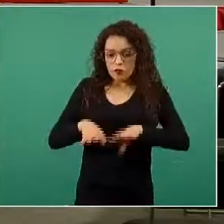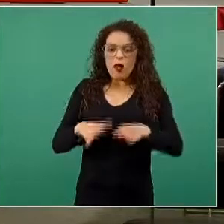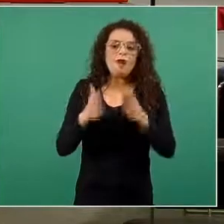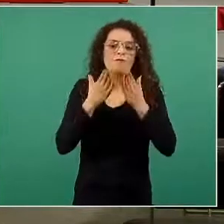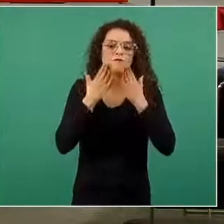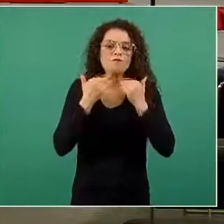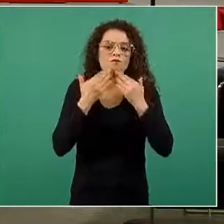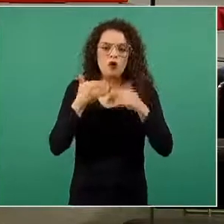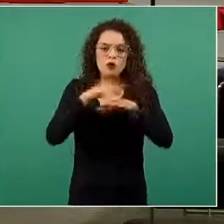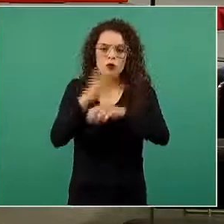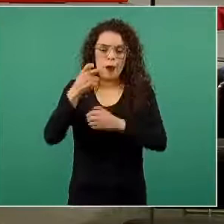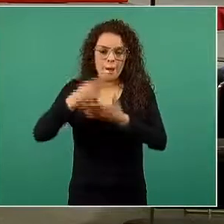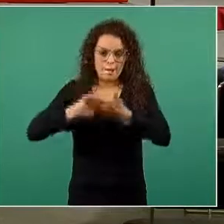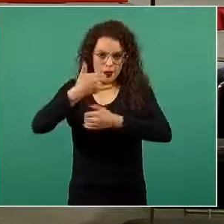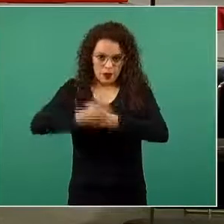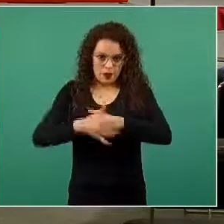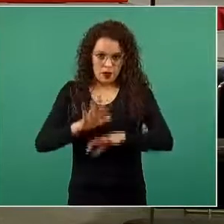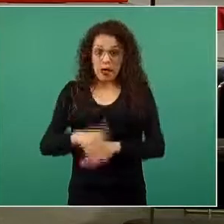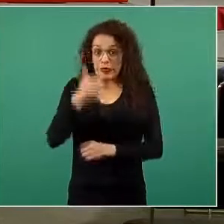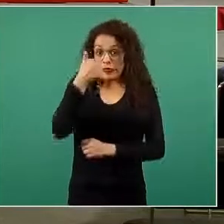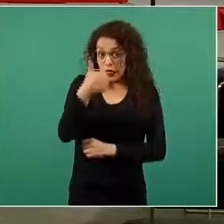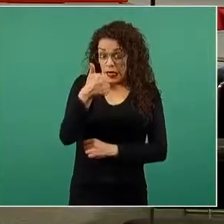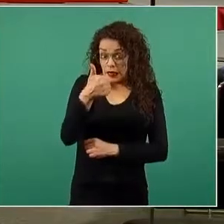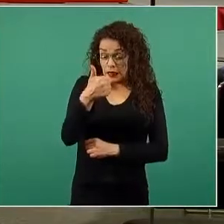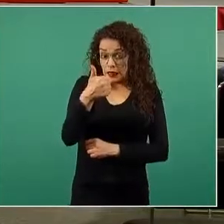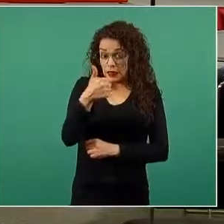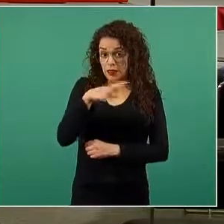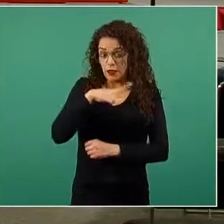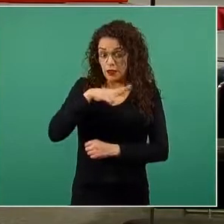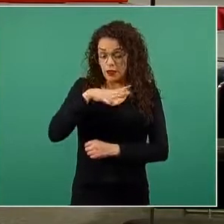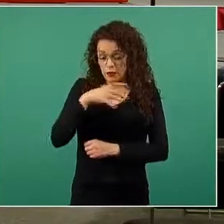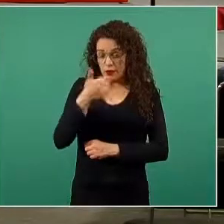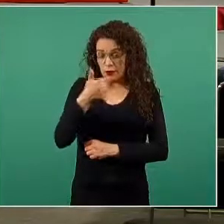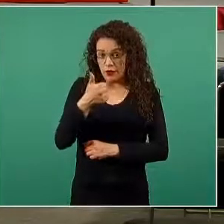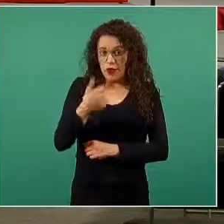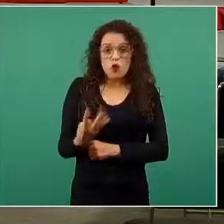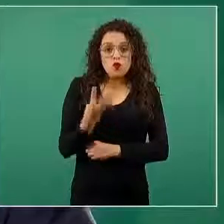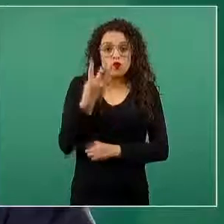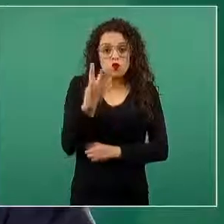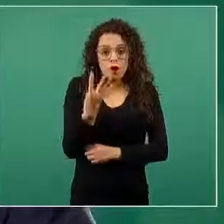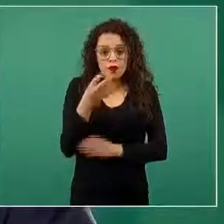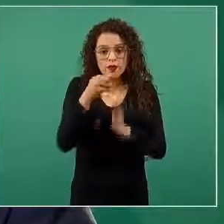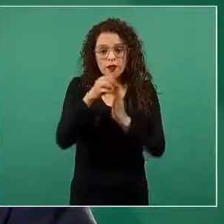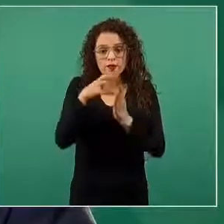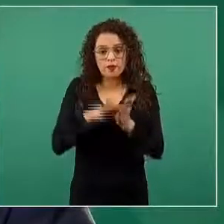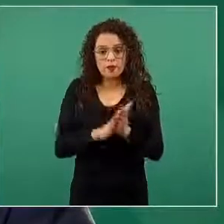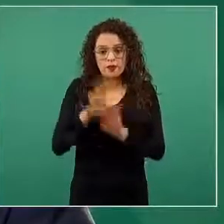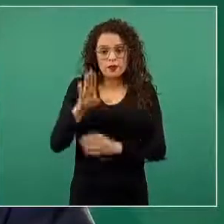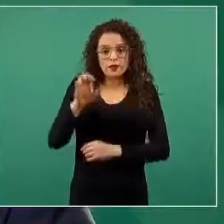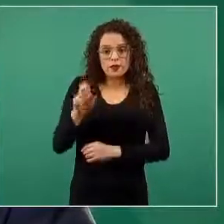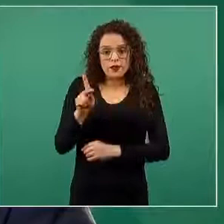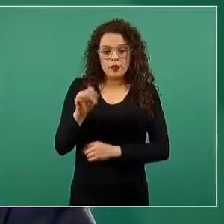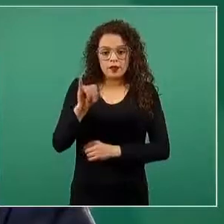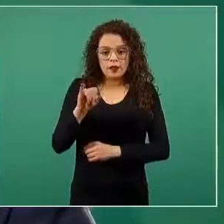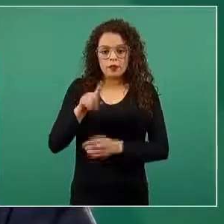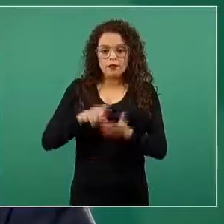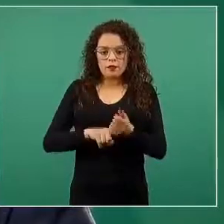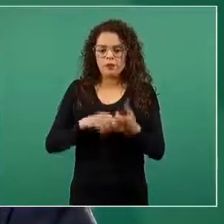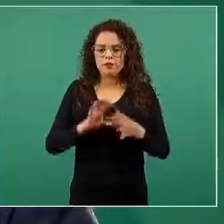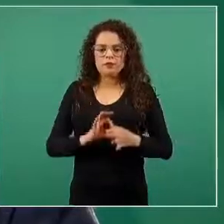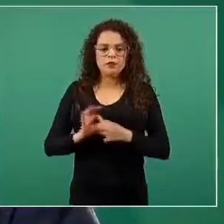estos proyectos. Fueron de hecho 6 proyectos. 4 se inscribieron al CEPI. CEPI es esta coalición